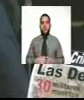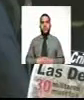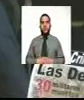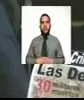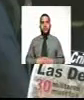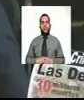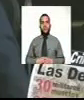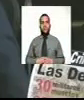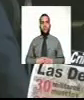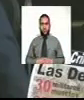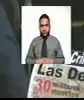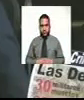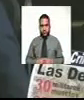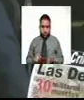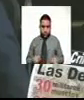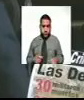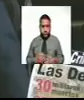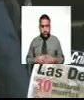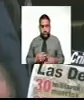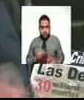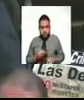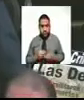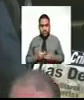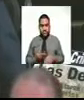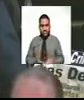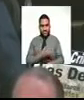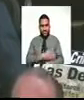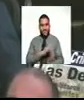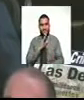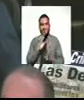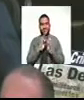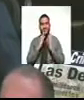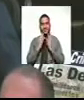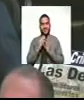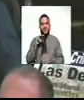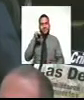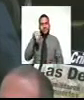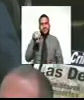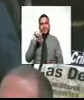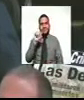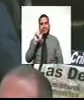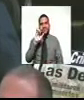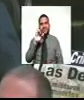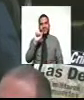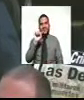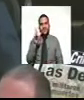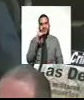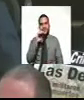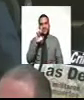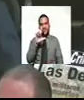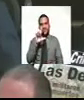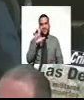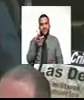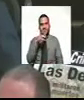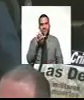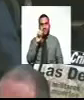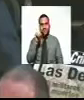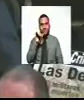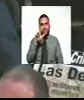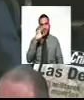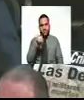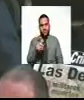una curul más. Como lo dijo y como lo denunció la senadora María Rosario, la tendencia cambió